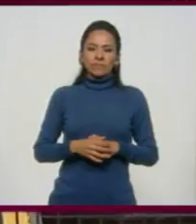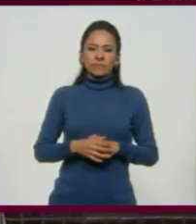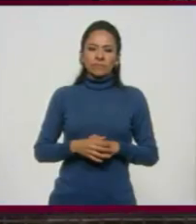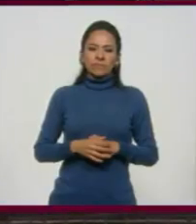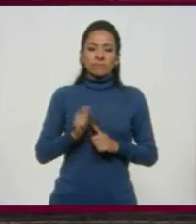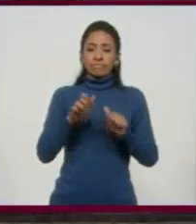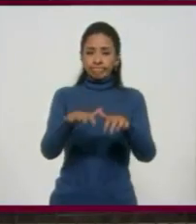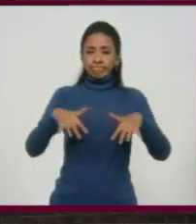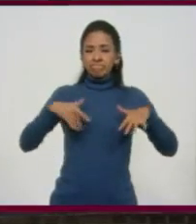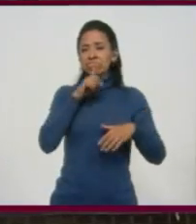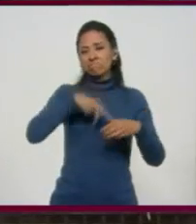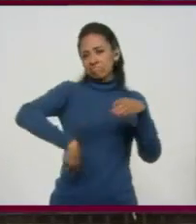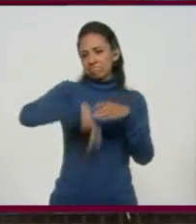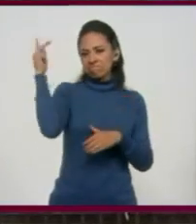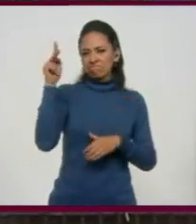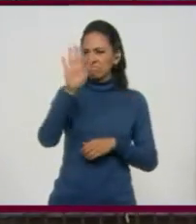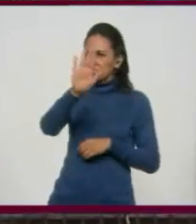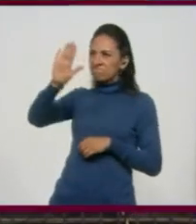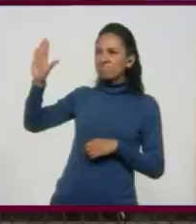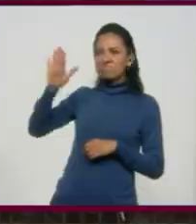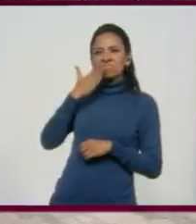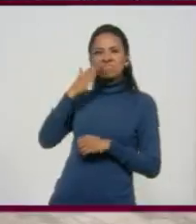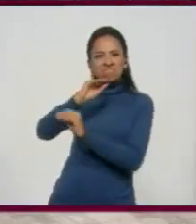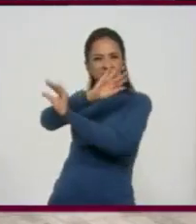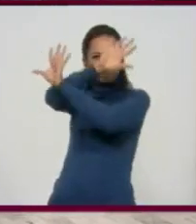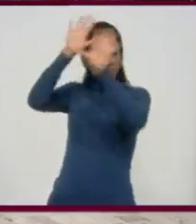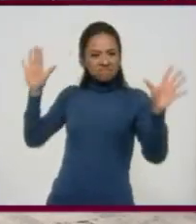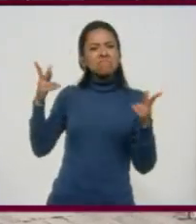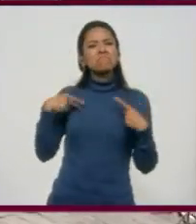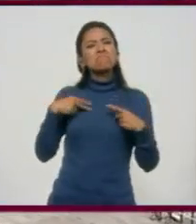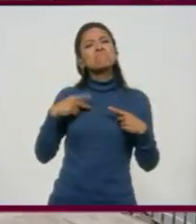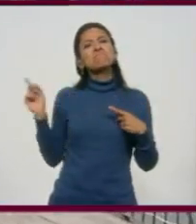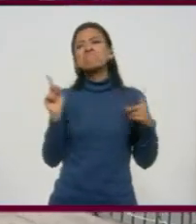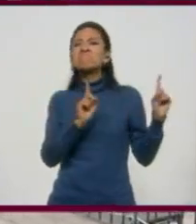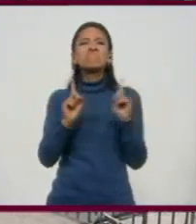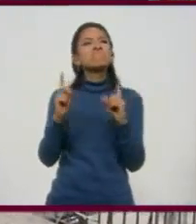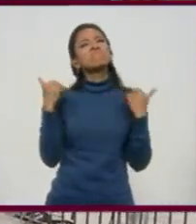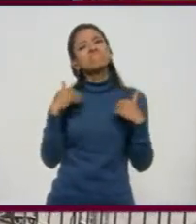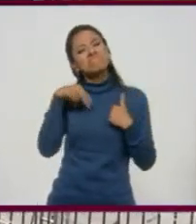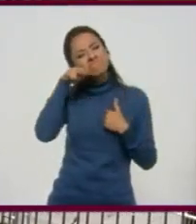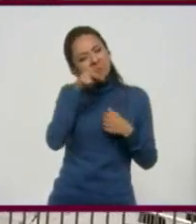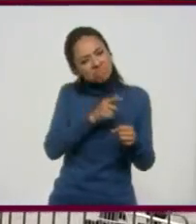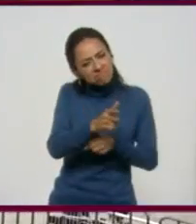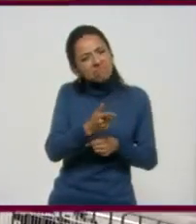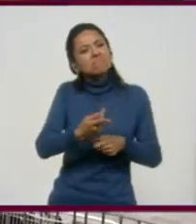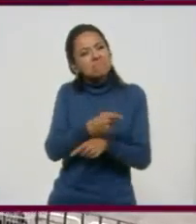Ante la grada vacía y la fachada clara, el sonido previo sedujo a los paseantes como anticipo de lo que verían en la noche.